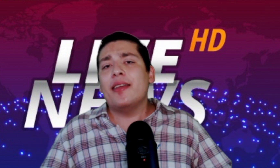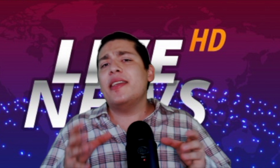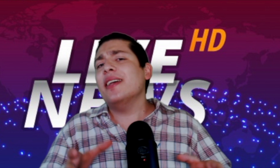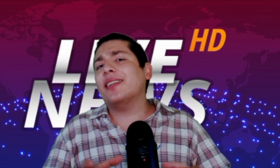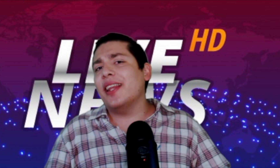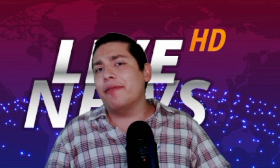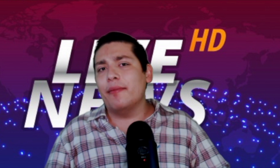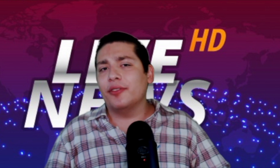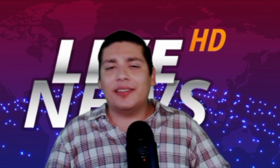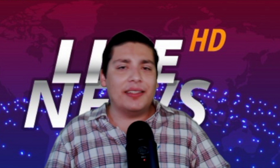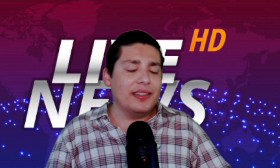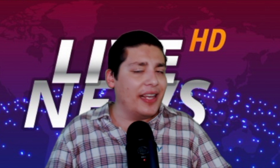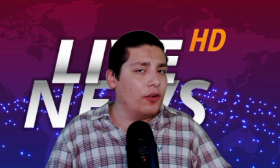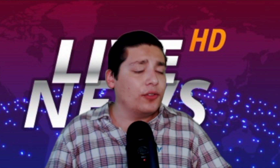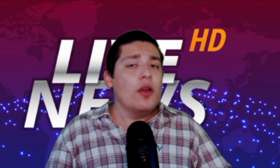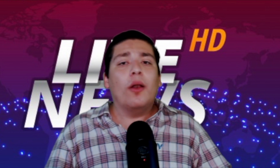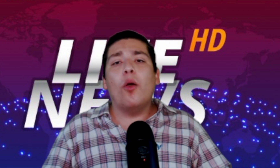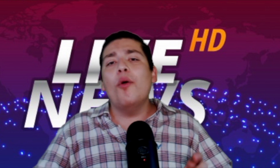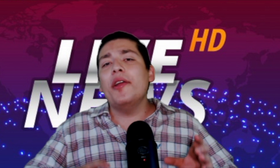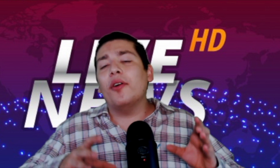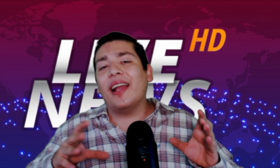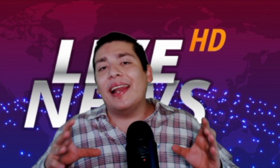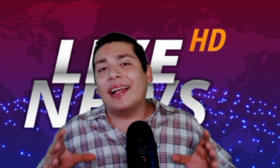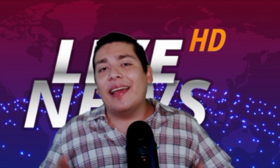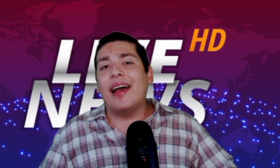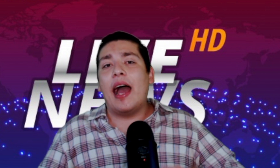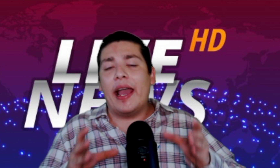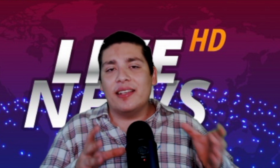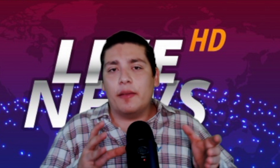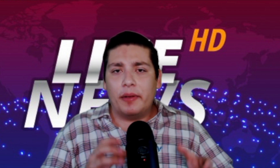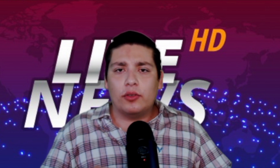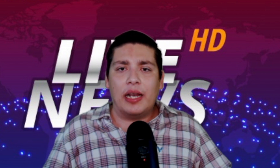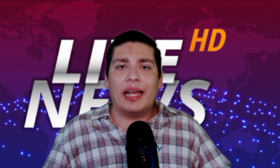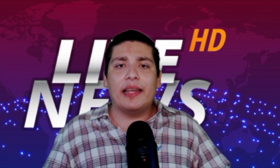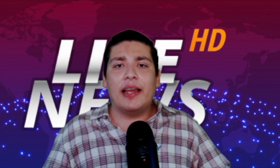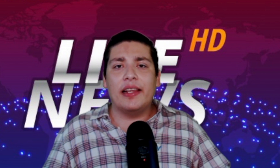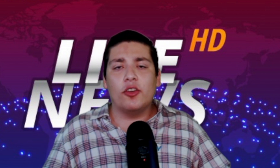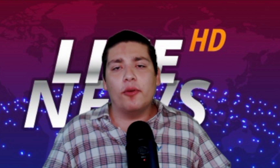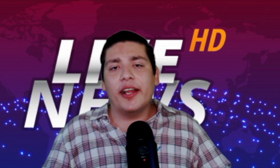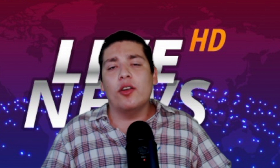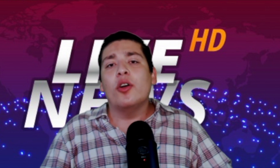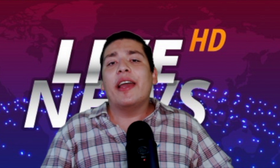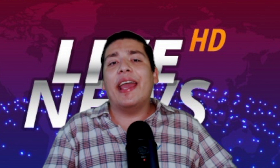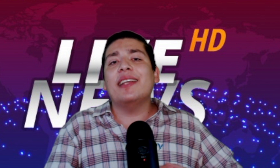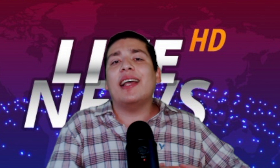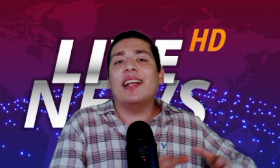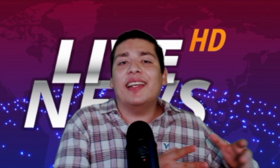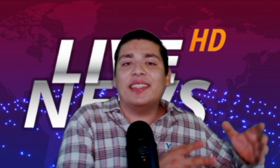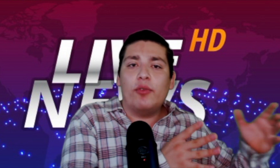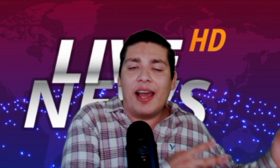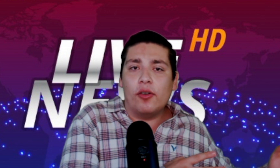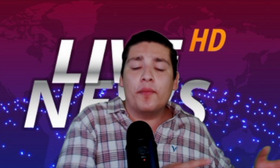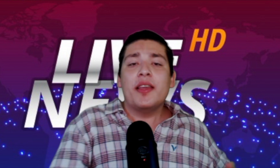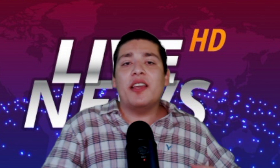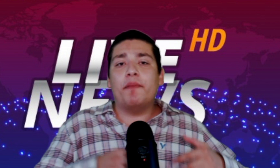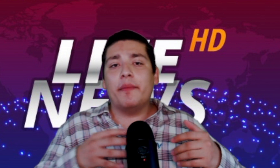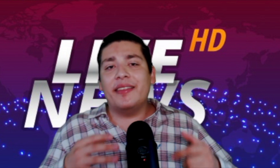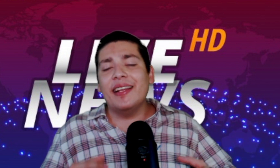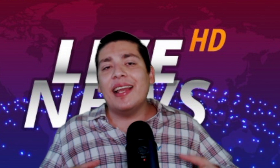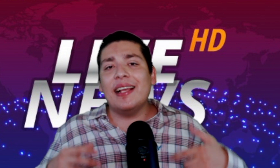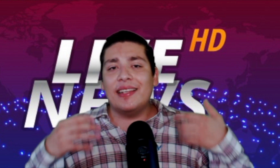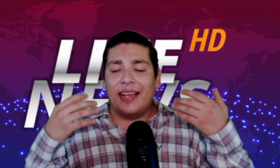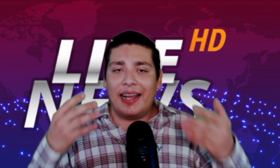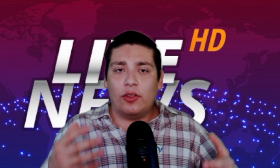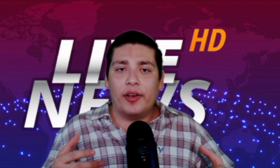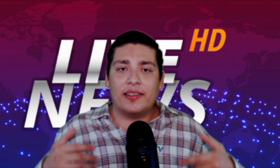morfa. Y es que debemos de ser sinceros, lo único que le queda a este personaje de Alito Moreno es hacerse a un lado y